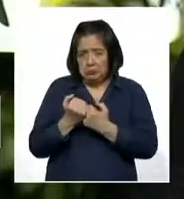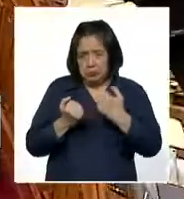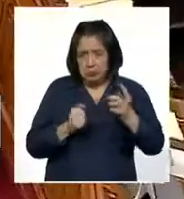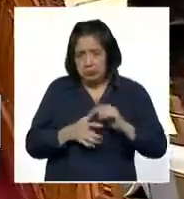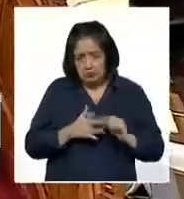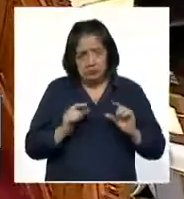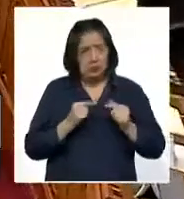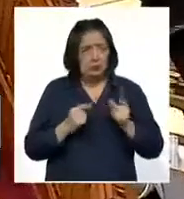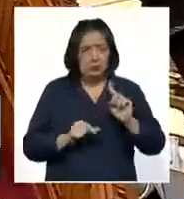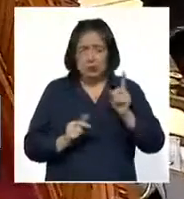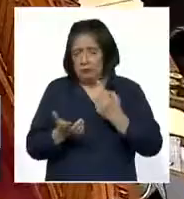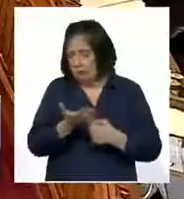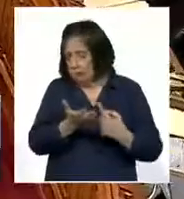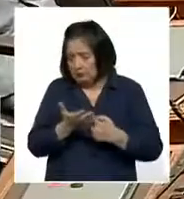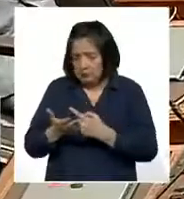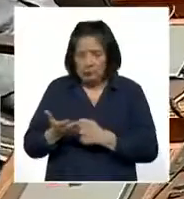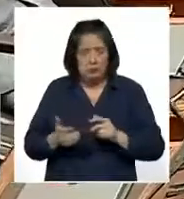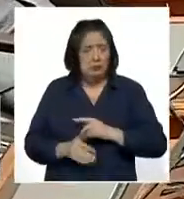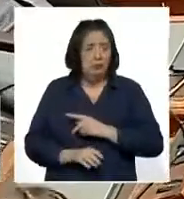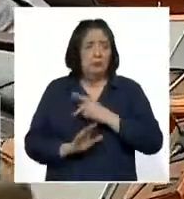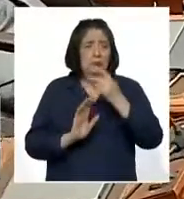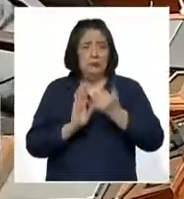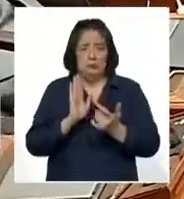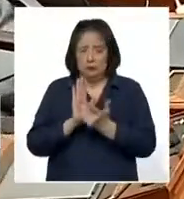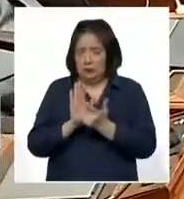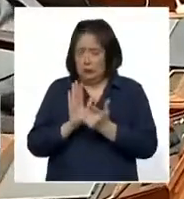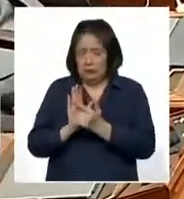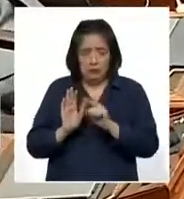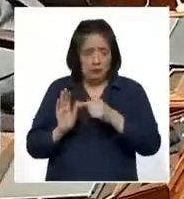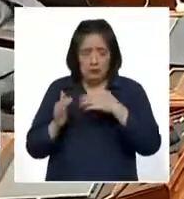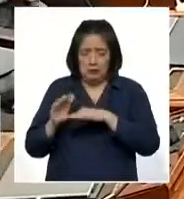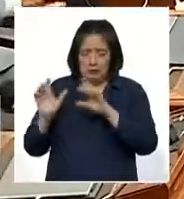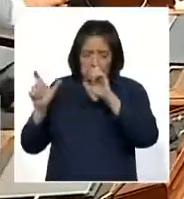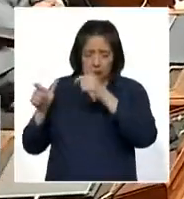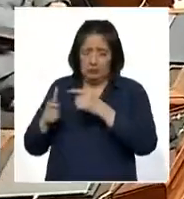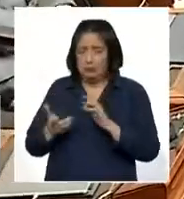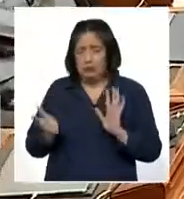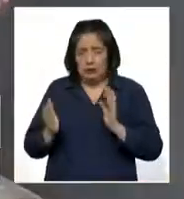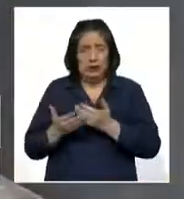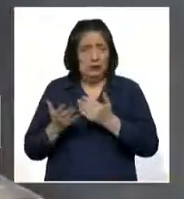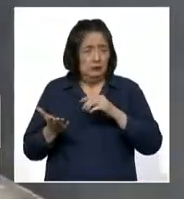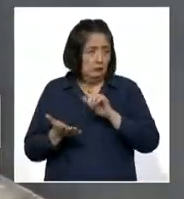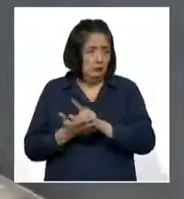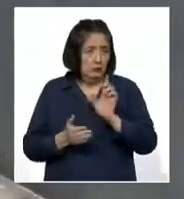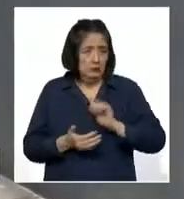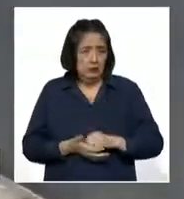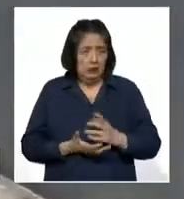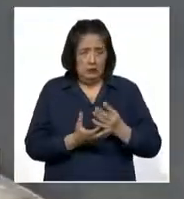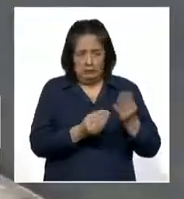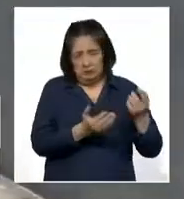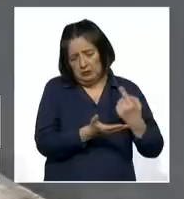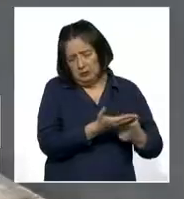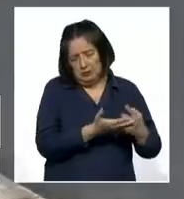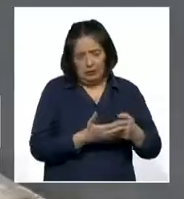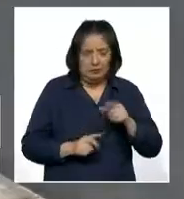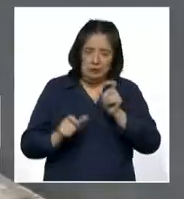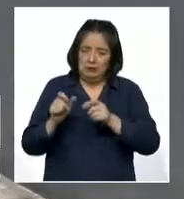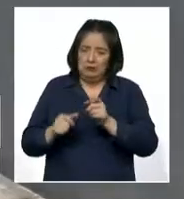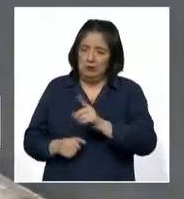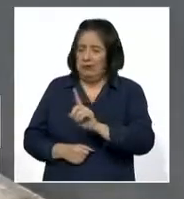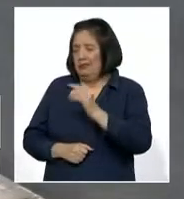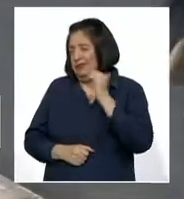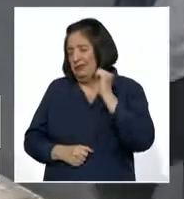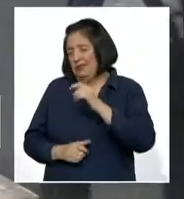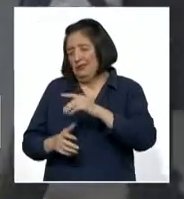evita el debate de los proyectos de ley en el Parlamento antes de su promulgación. Hay mucho debate, hay gente que se opone porque